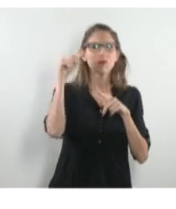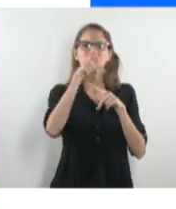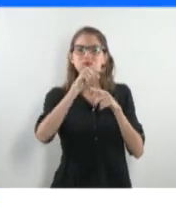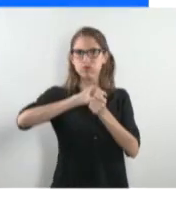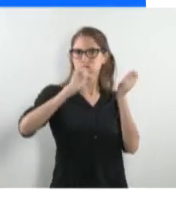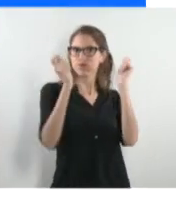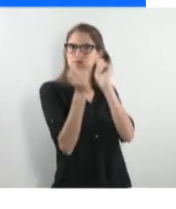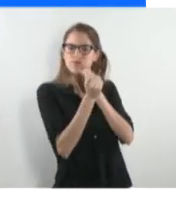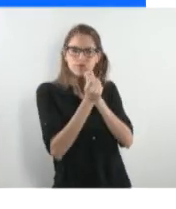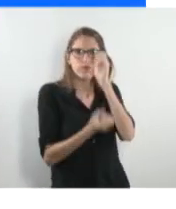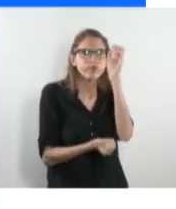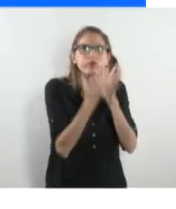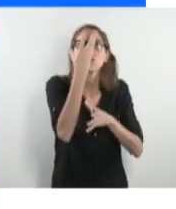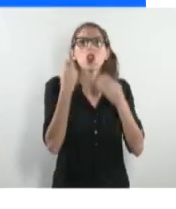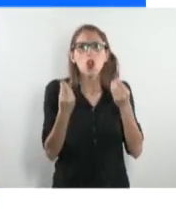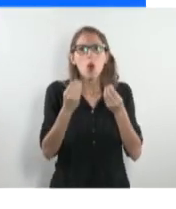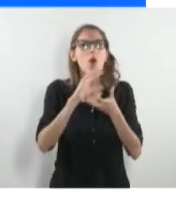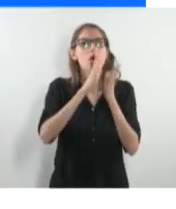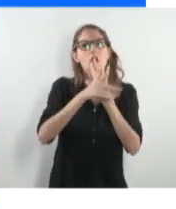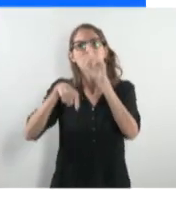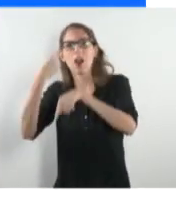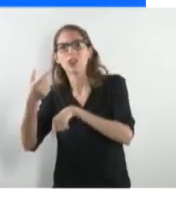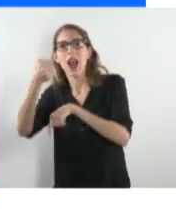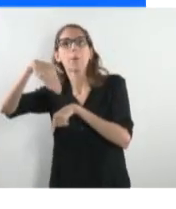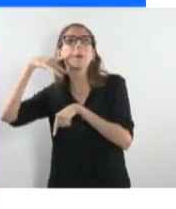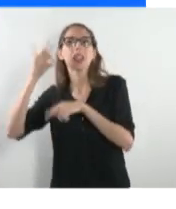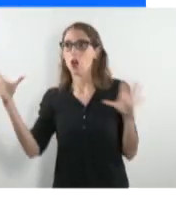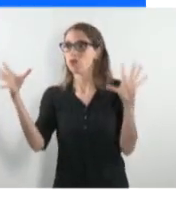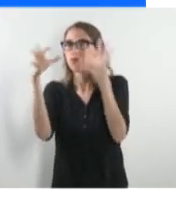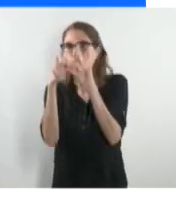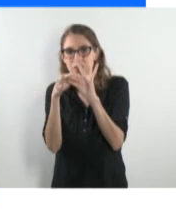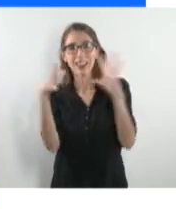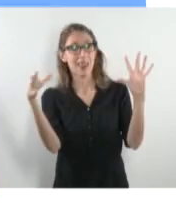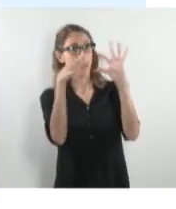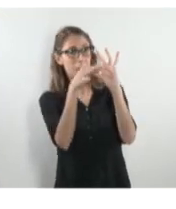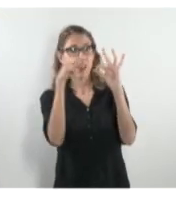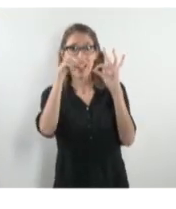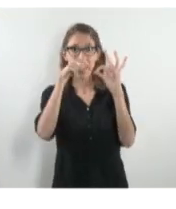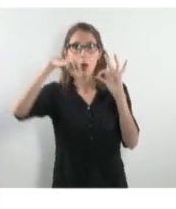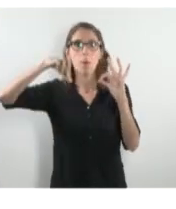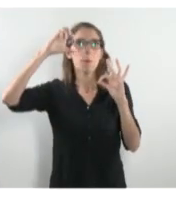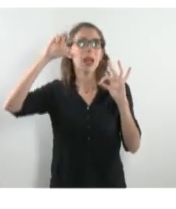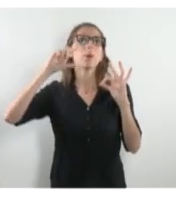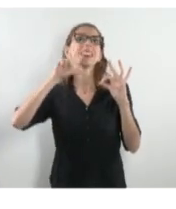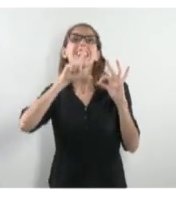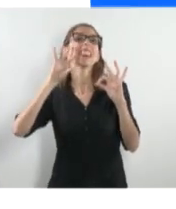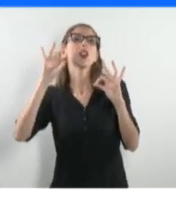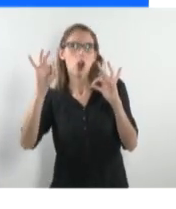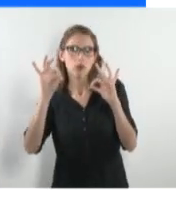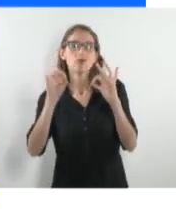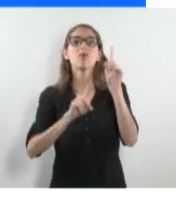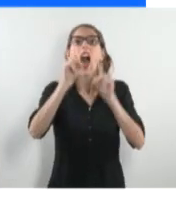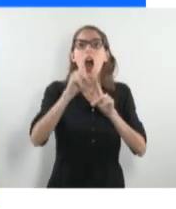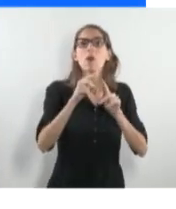químicamente por medio de la condensación con el grupo amino del otro, formando un enlace peptídico. Pueden ser fibrosas, que